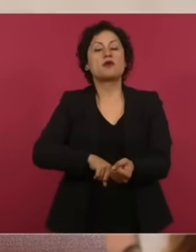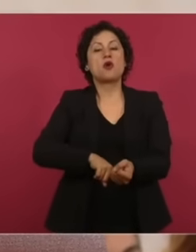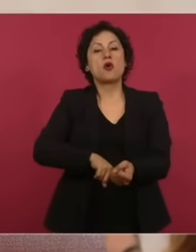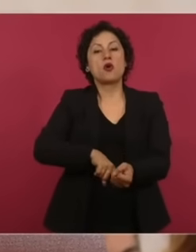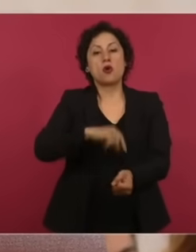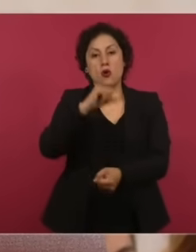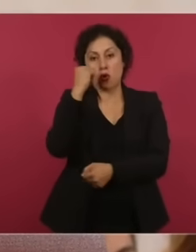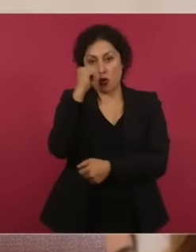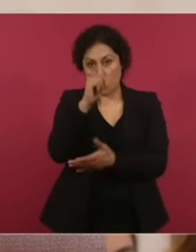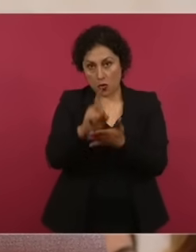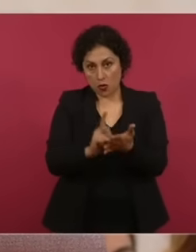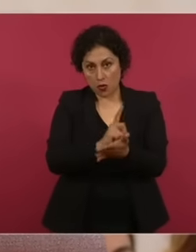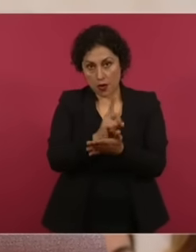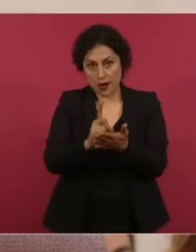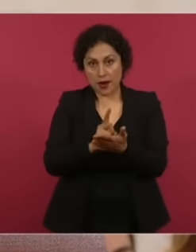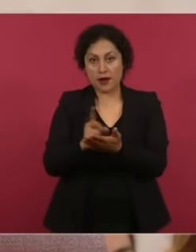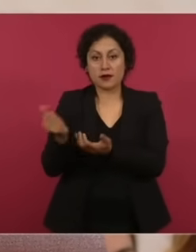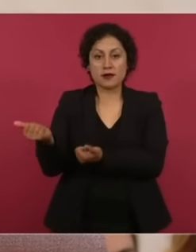Sudamérica